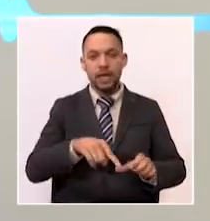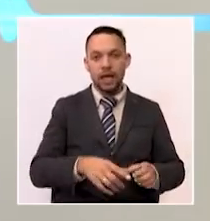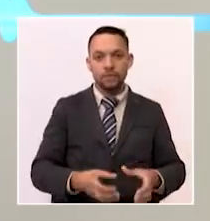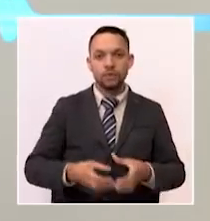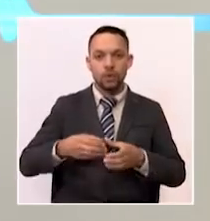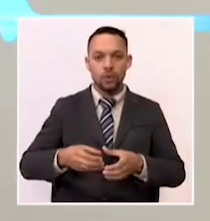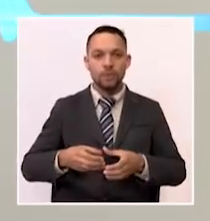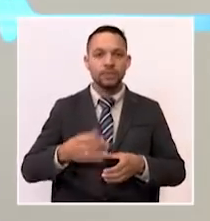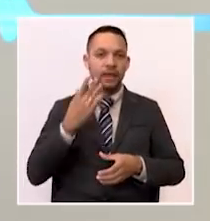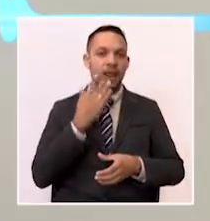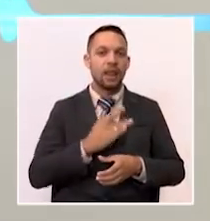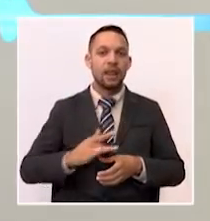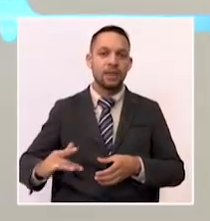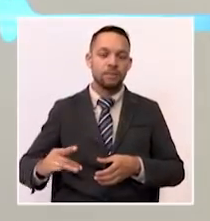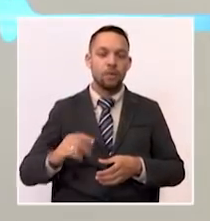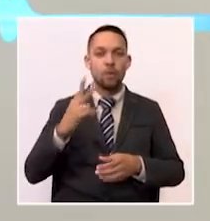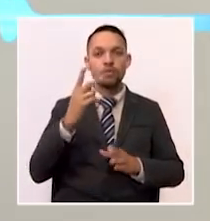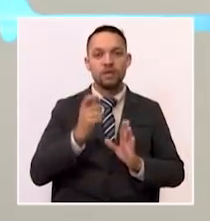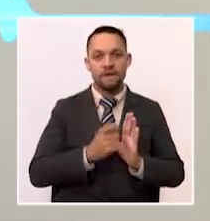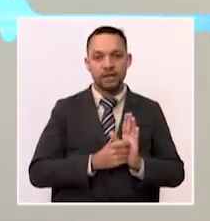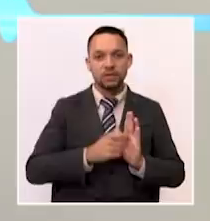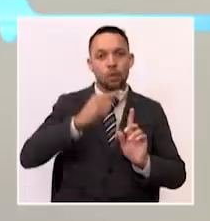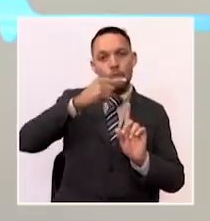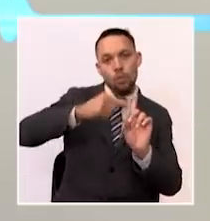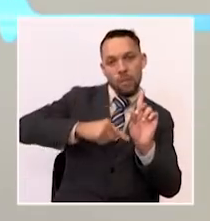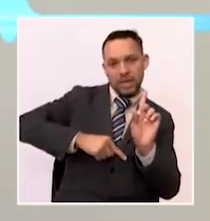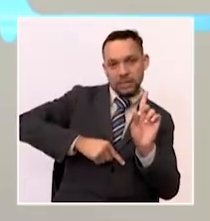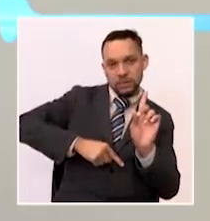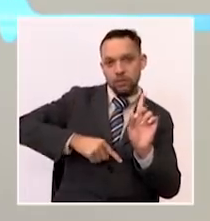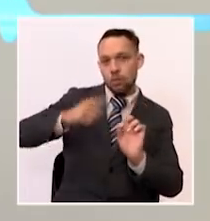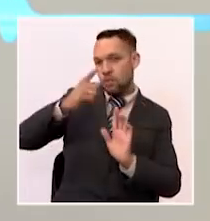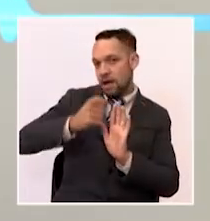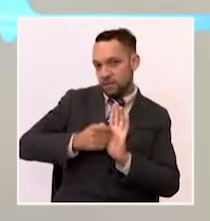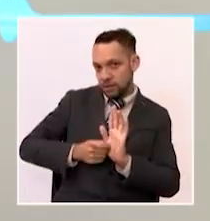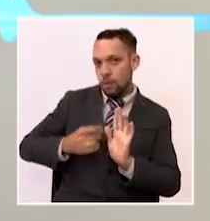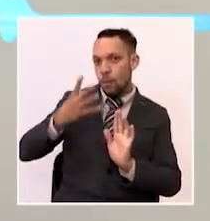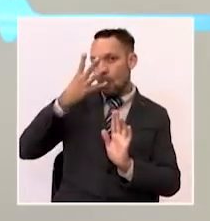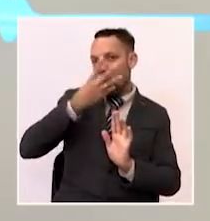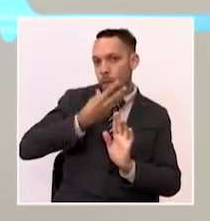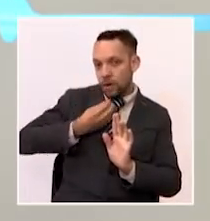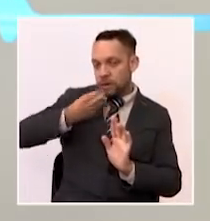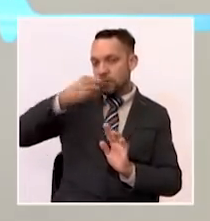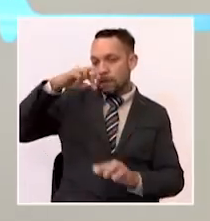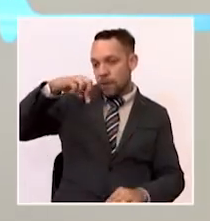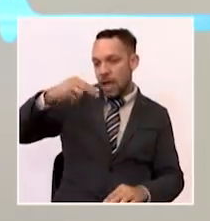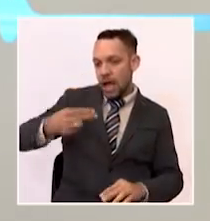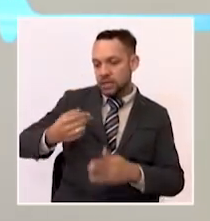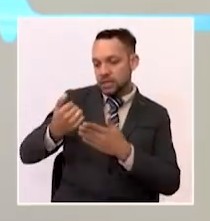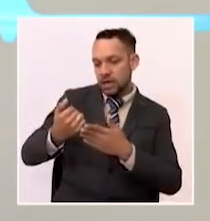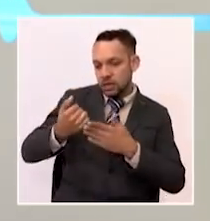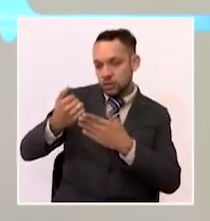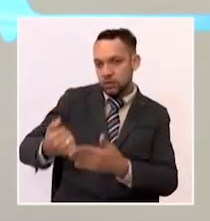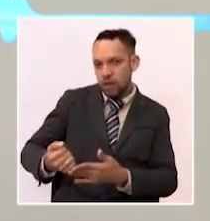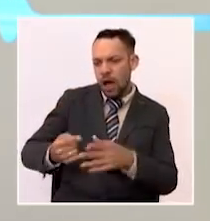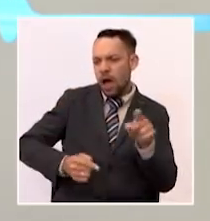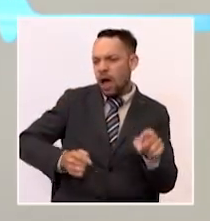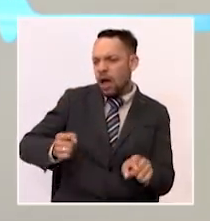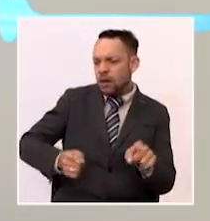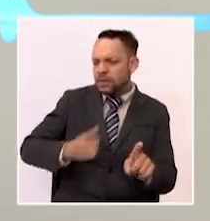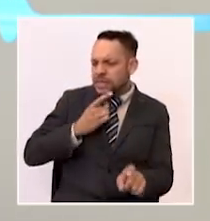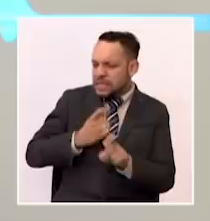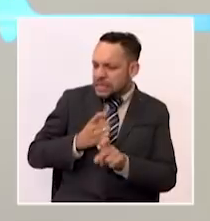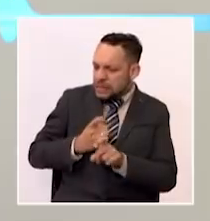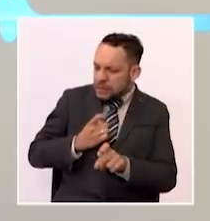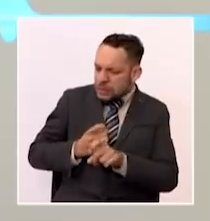vagina los puede hacer una o dos veces al mes. Esa es una bonita forma de regresar el pH. Y esas pacientes que han luchado con esas infecciones por hongos,